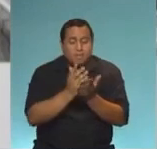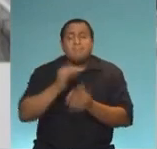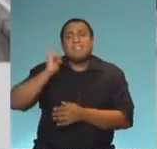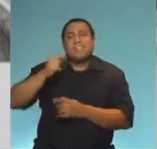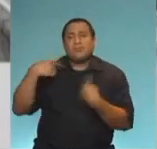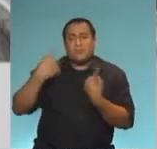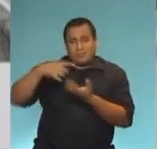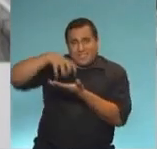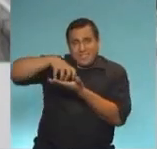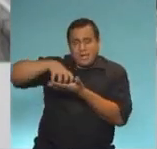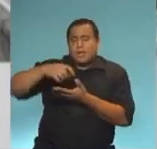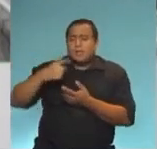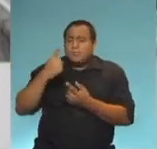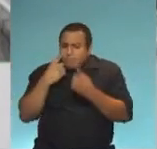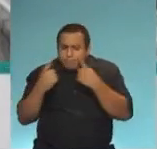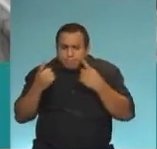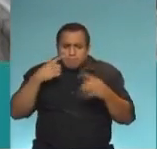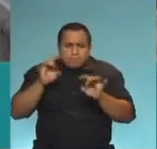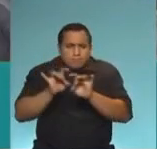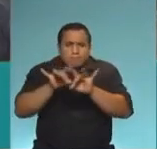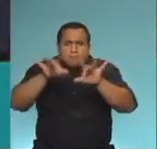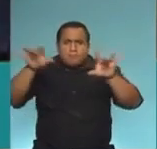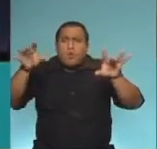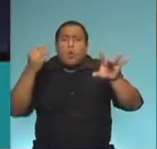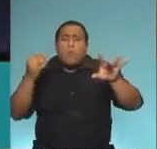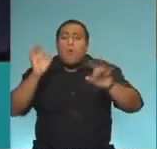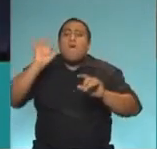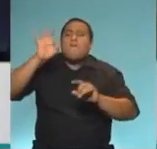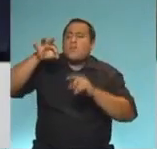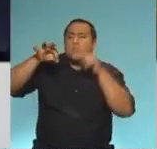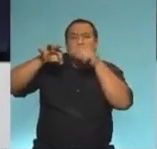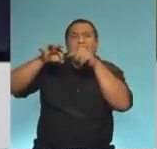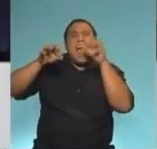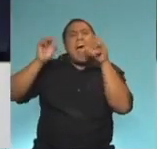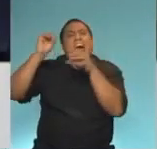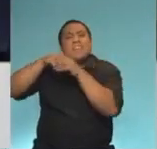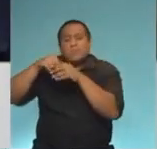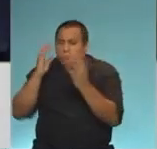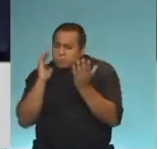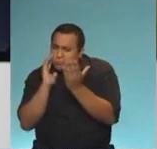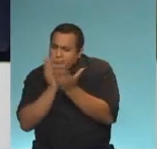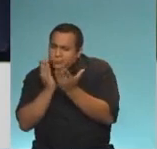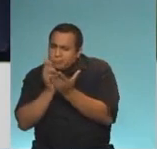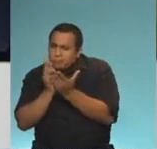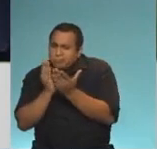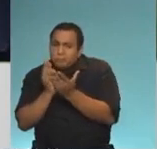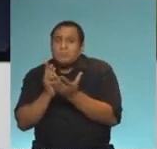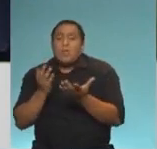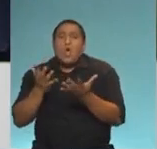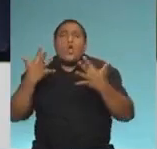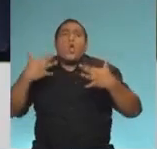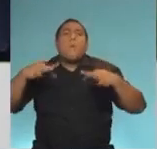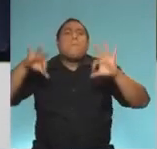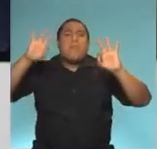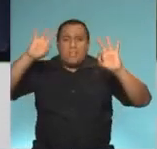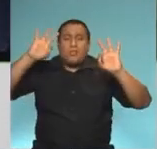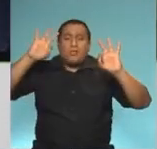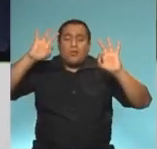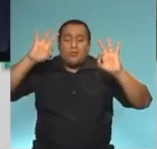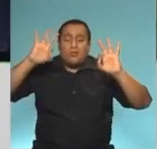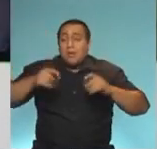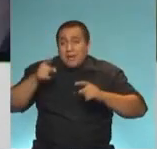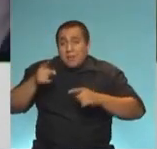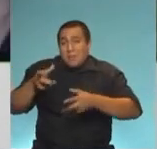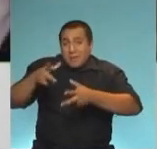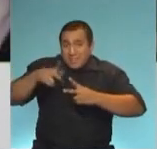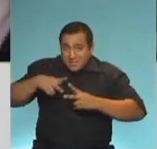hacemos la vigilancia epidemiológica genómica y para eso hacemos secuenciación genómica completa. Vos bien decís